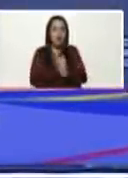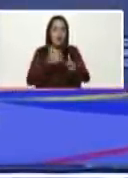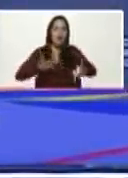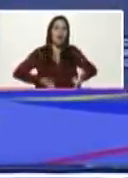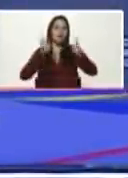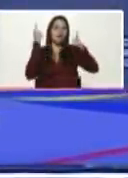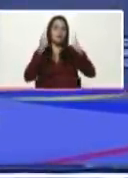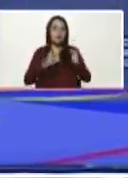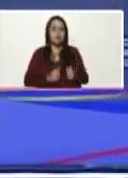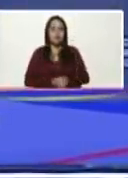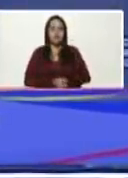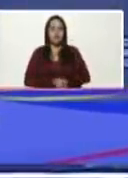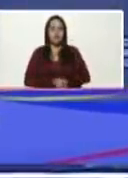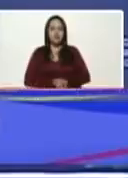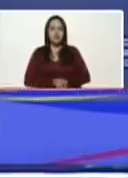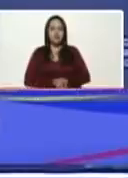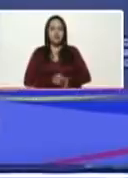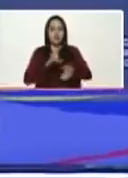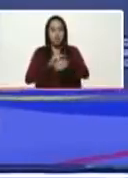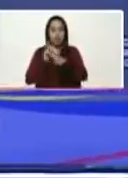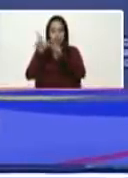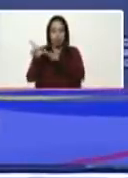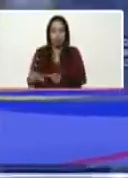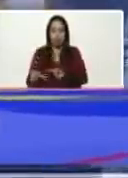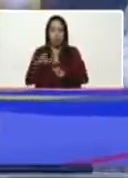autorizado, doctor Raiz.